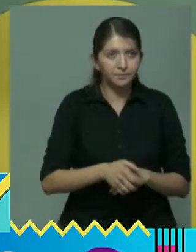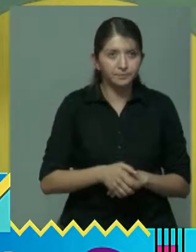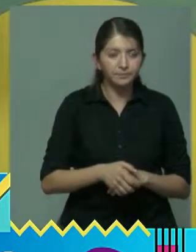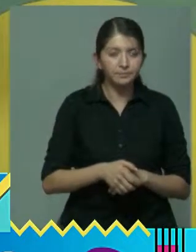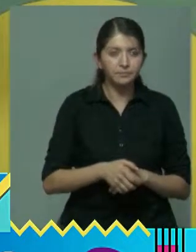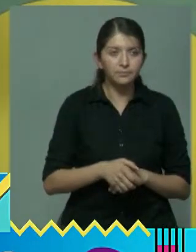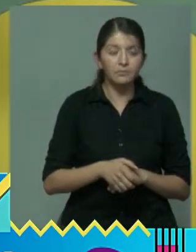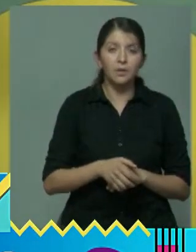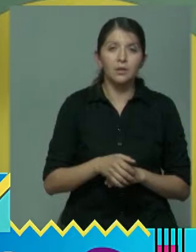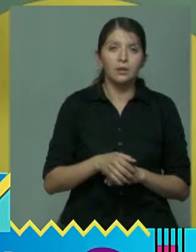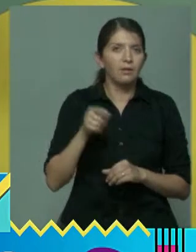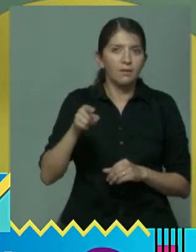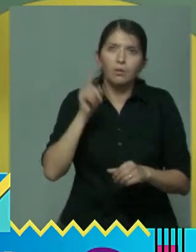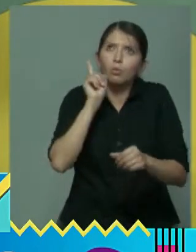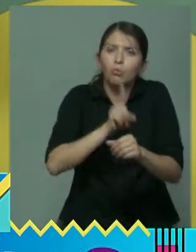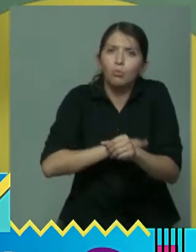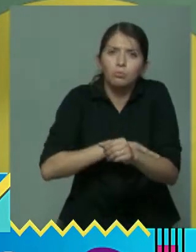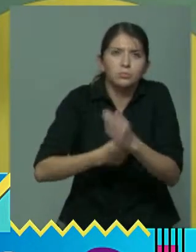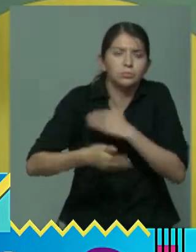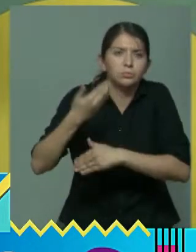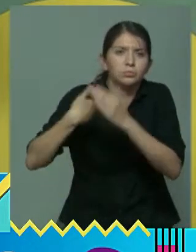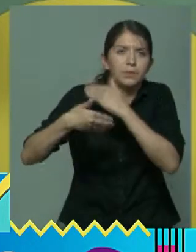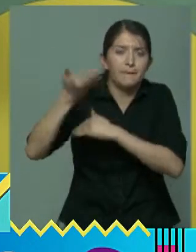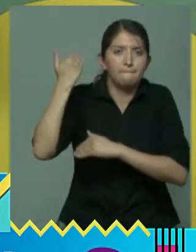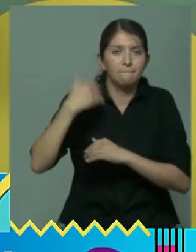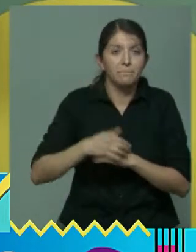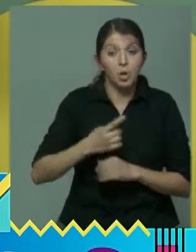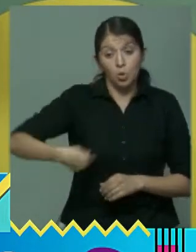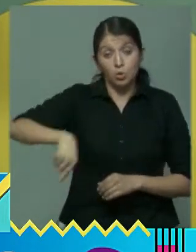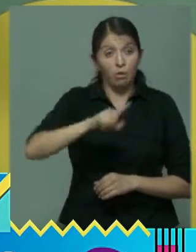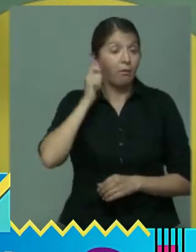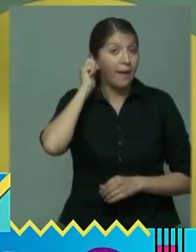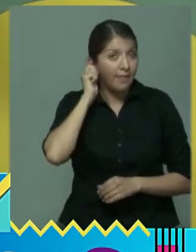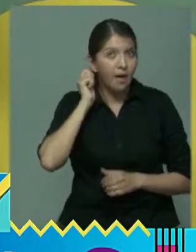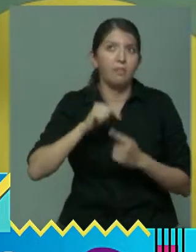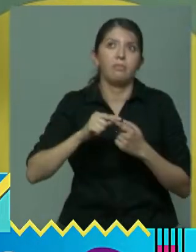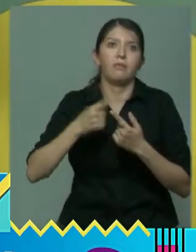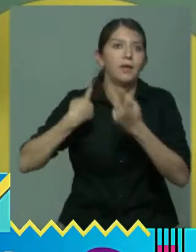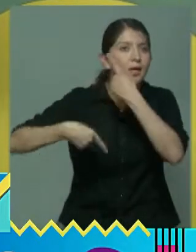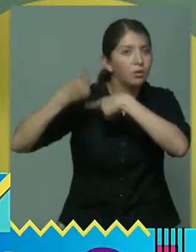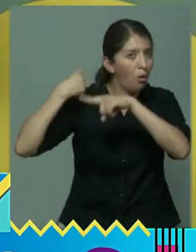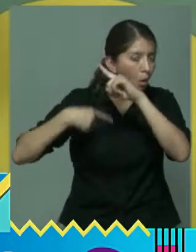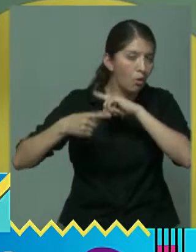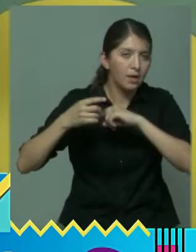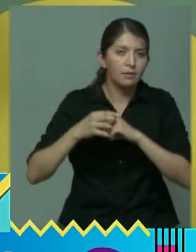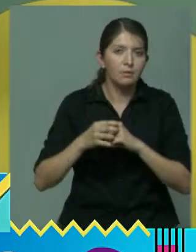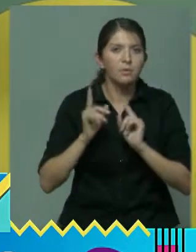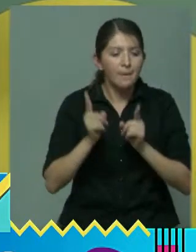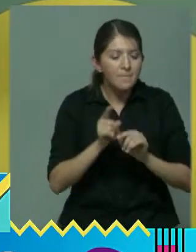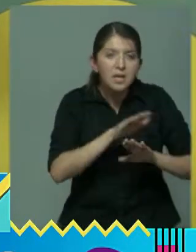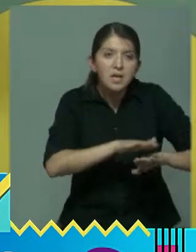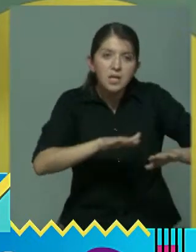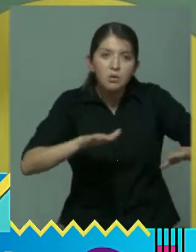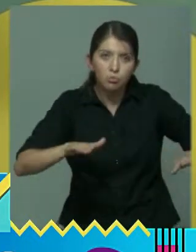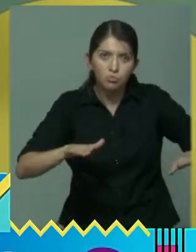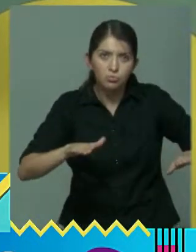poco haciéndonos cargo de lo que nos pasa a nosotros con la edad que tenemos y con la historia que tenemos, pero también con los niños que